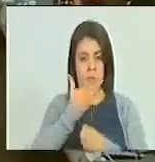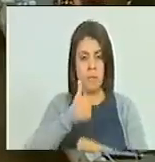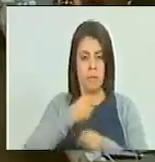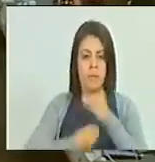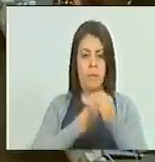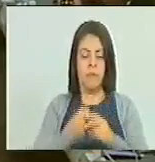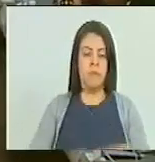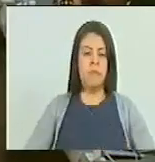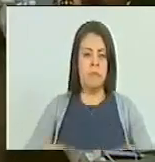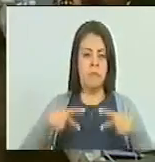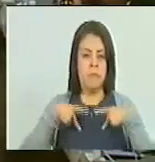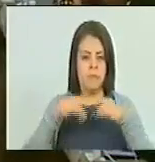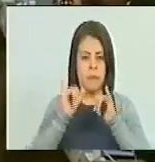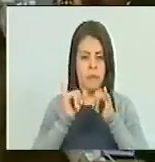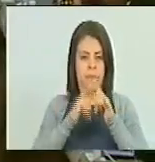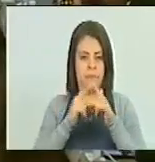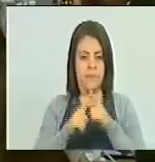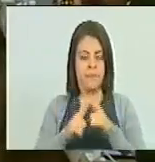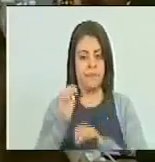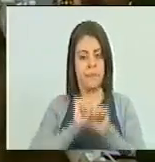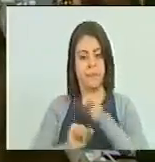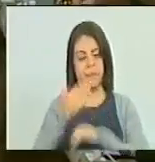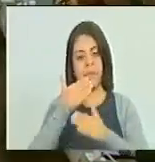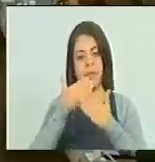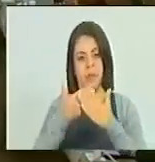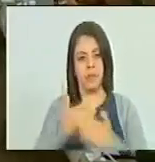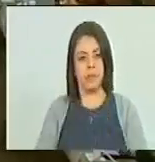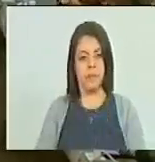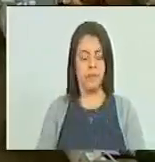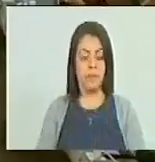cosa que la vida misma defendiéndose. Muchas gracias.